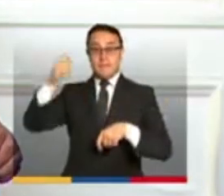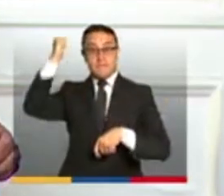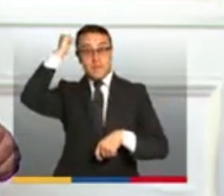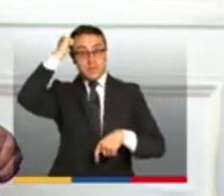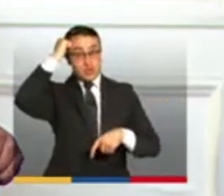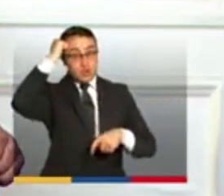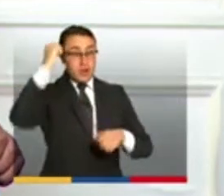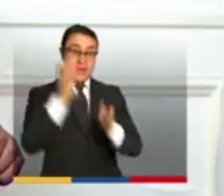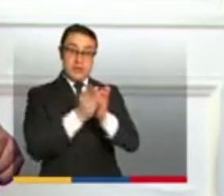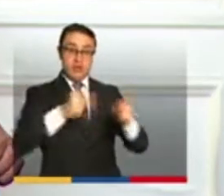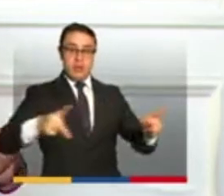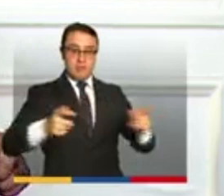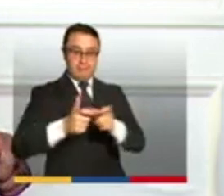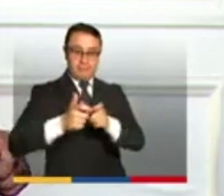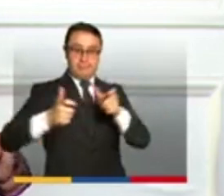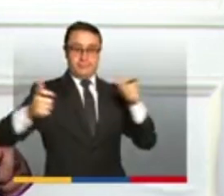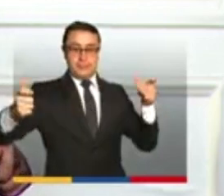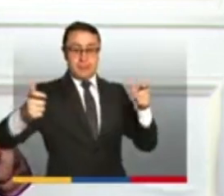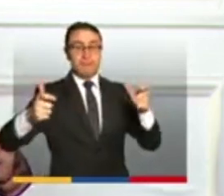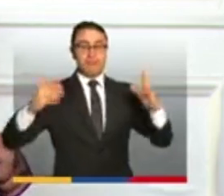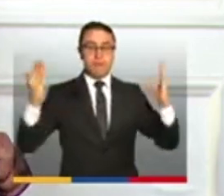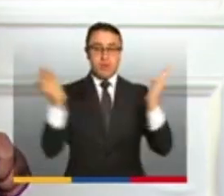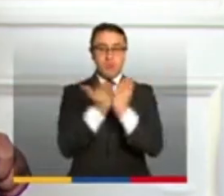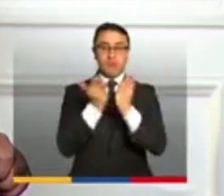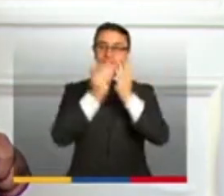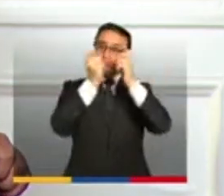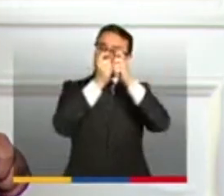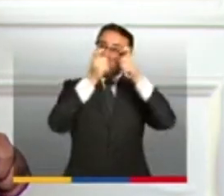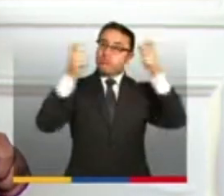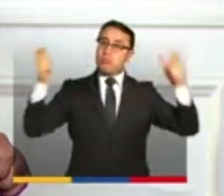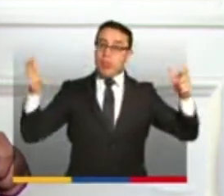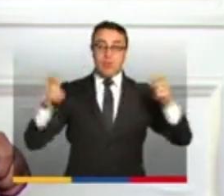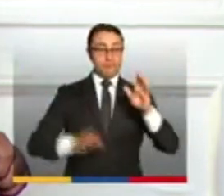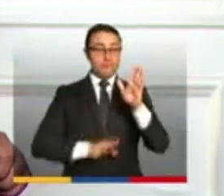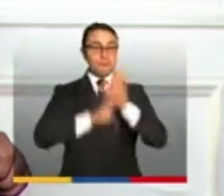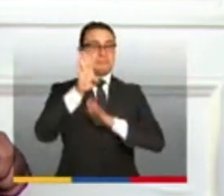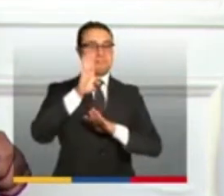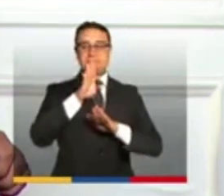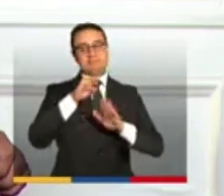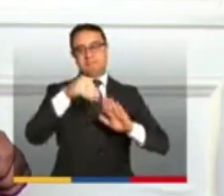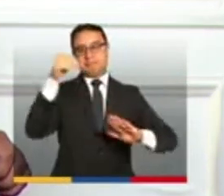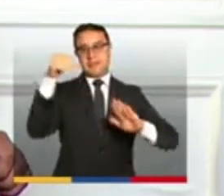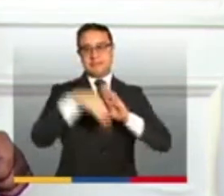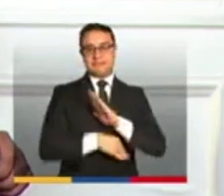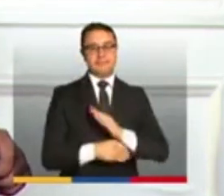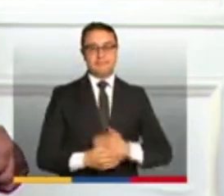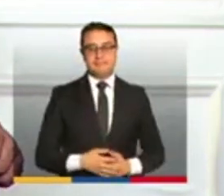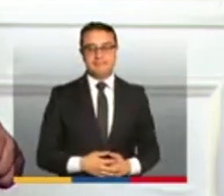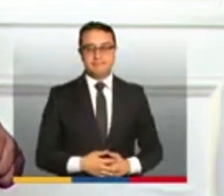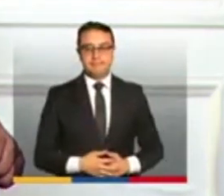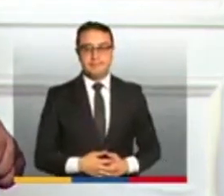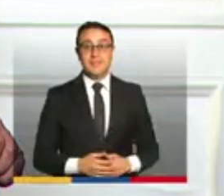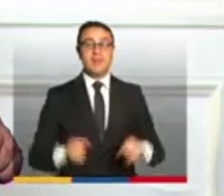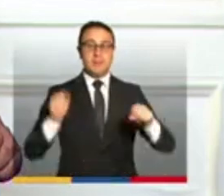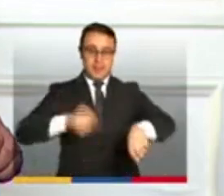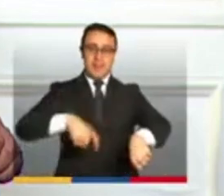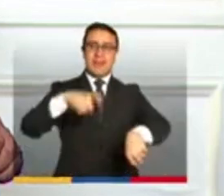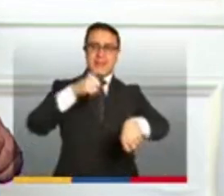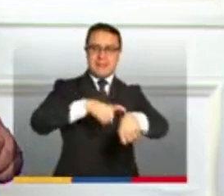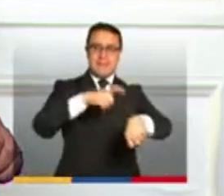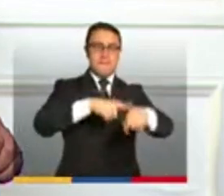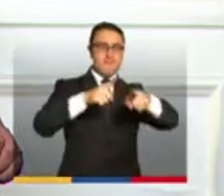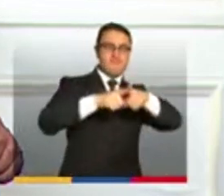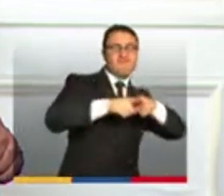se deterioró la calidad de la educación pública. poder extender esas jornadas en todo el